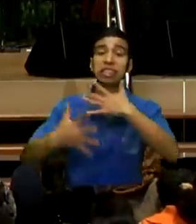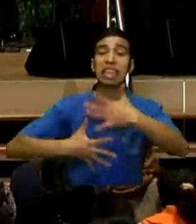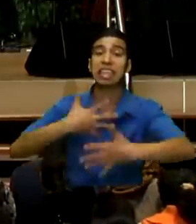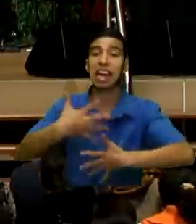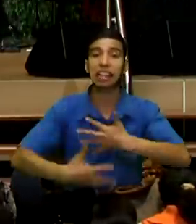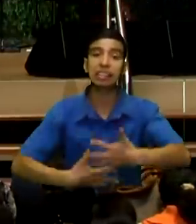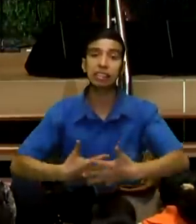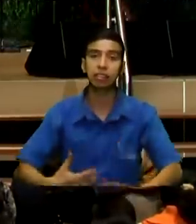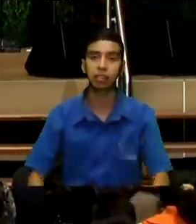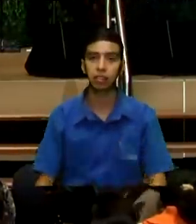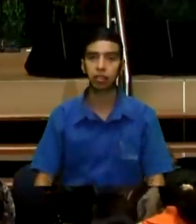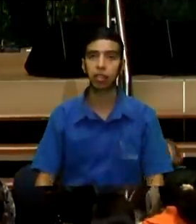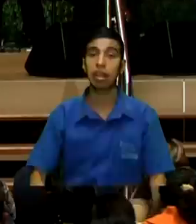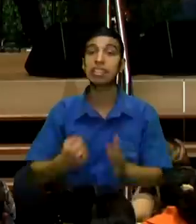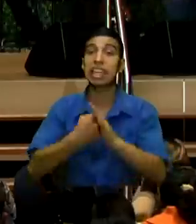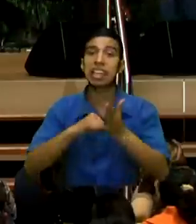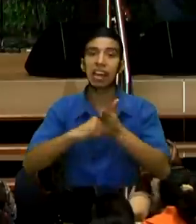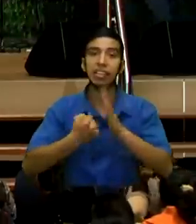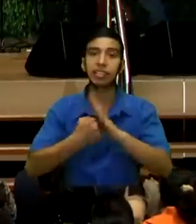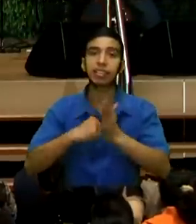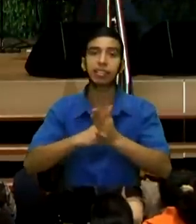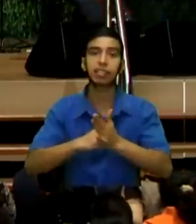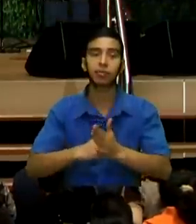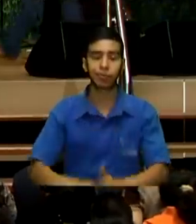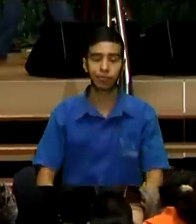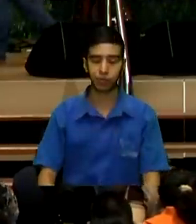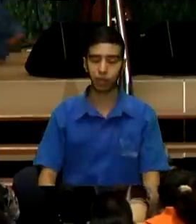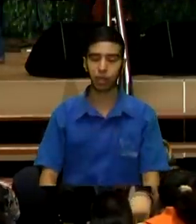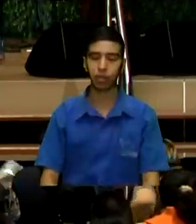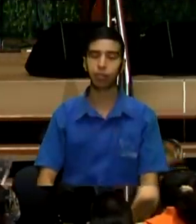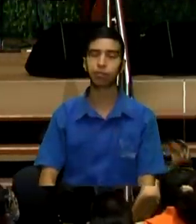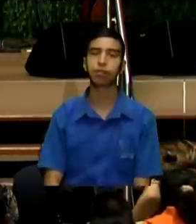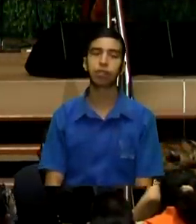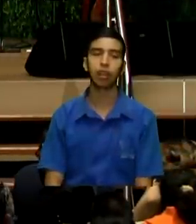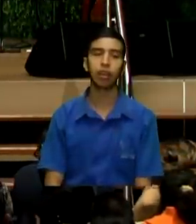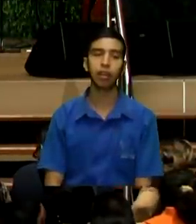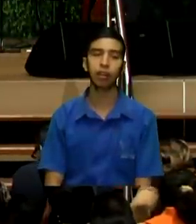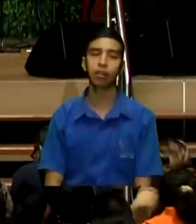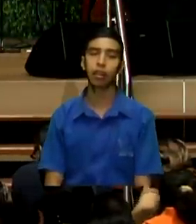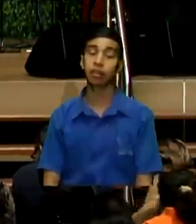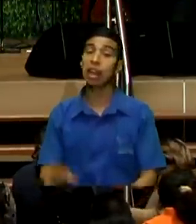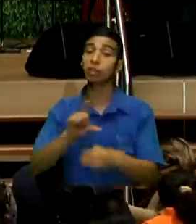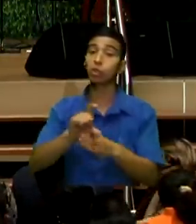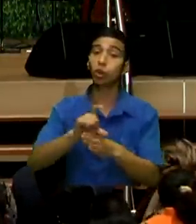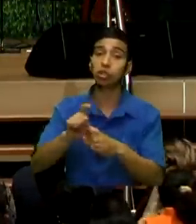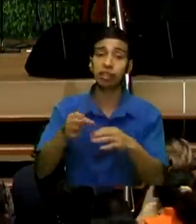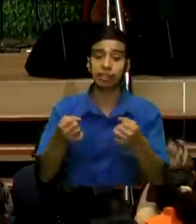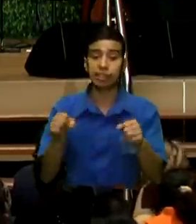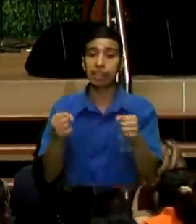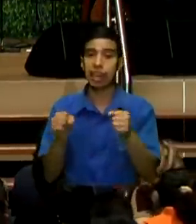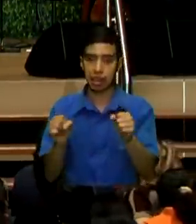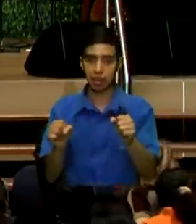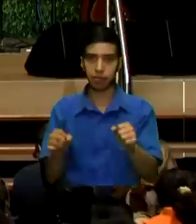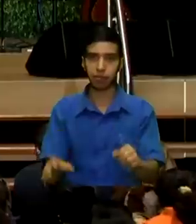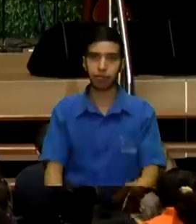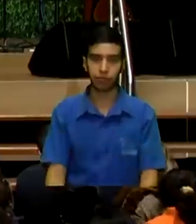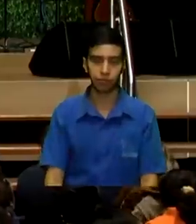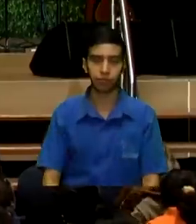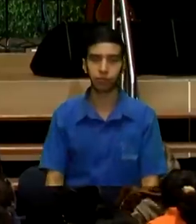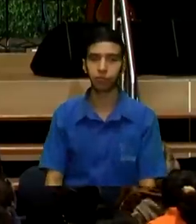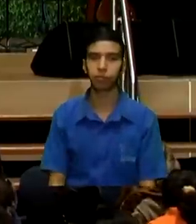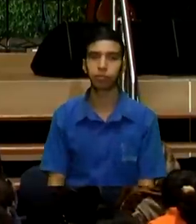¿verdad? Y esos van de la mano de todas las cosas que el Señor habrán de hacer y ya está haciendo.